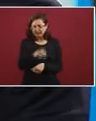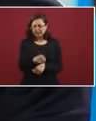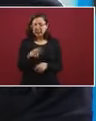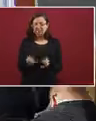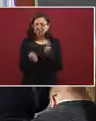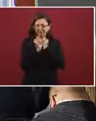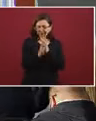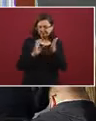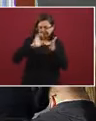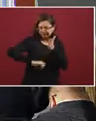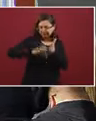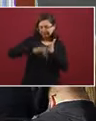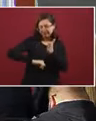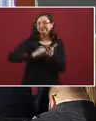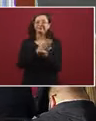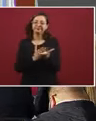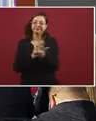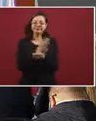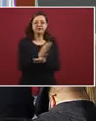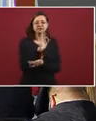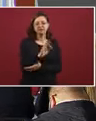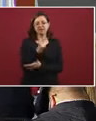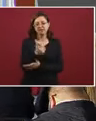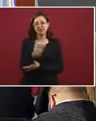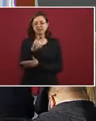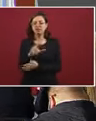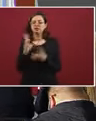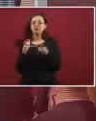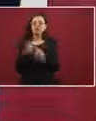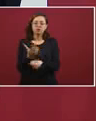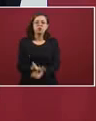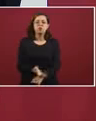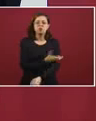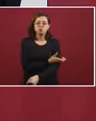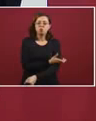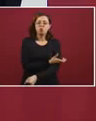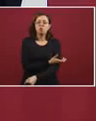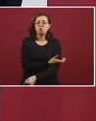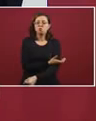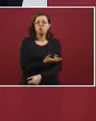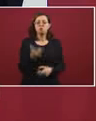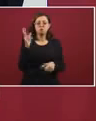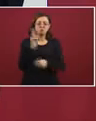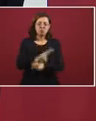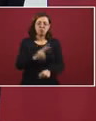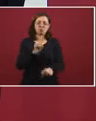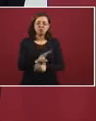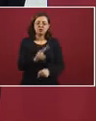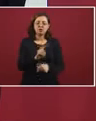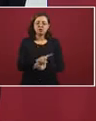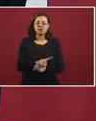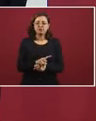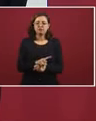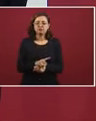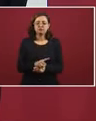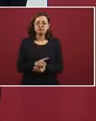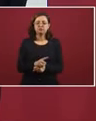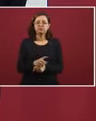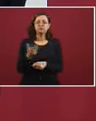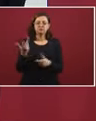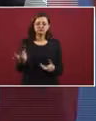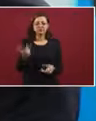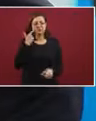la Fiscalía General de la República, que ya nos acompaña a la verificación para que pues